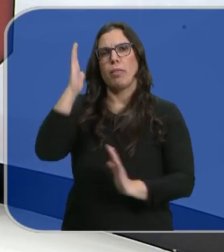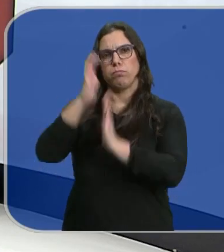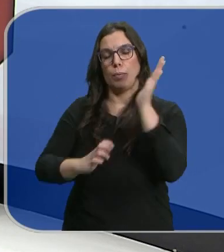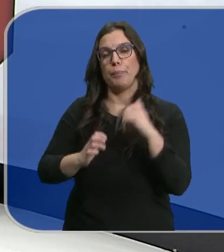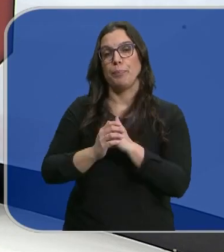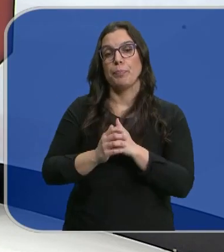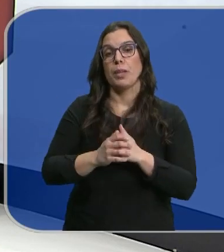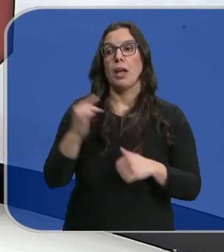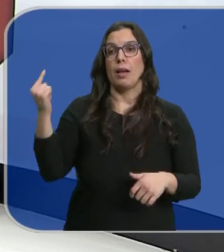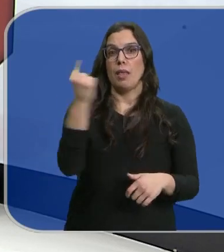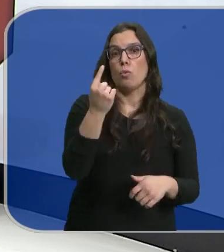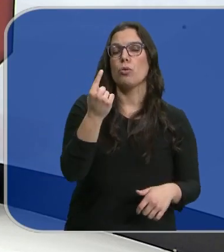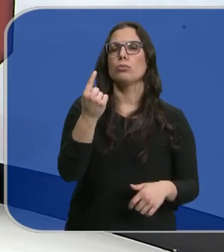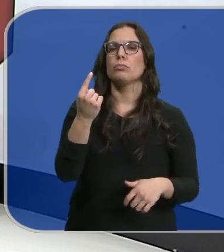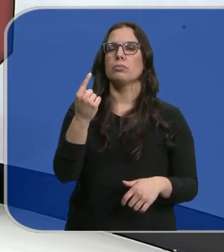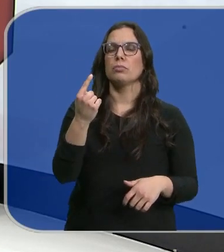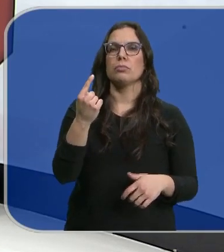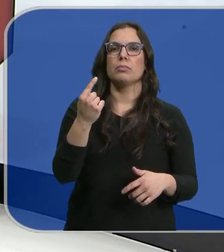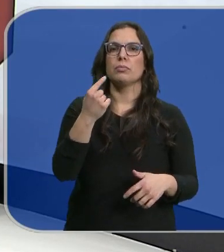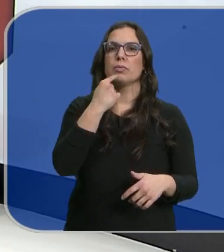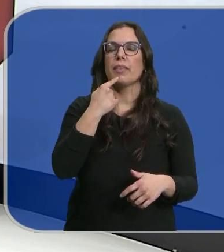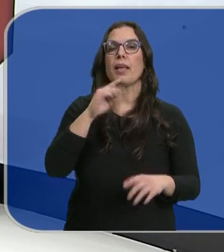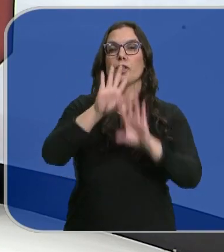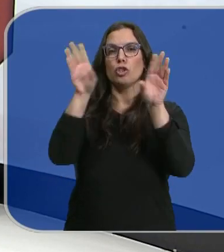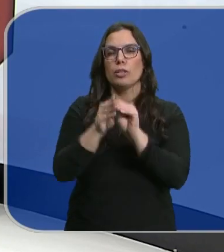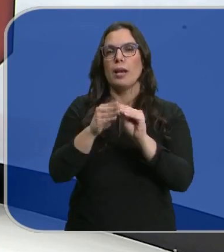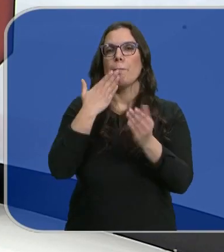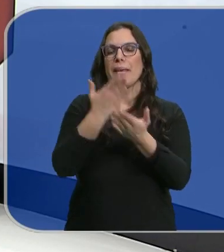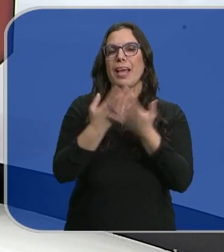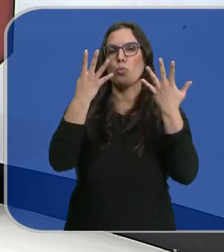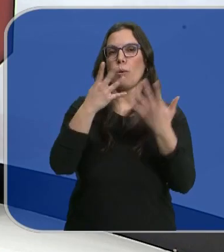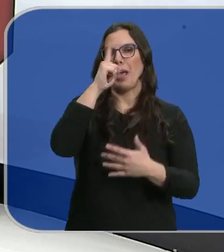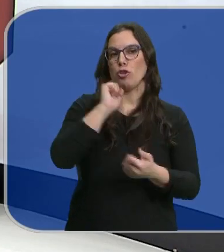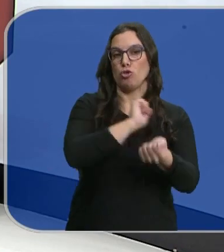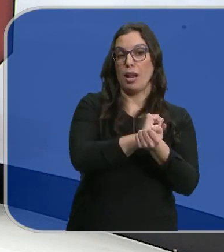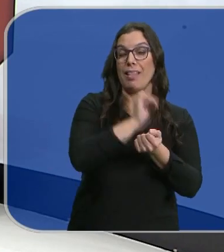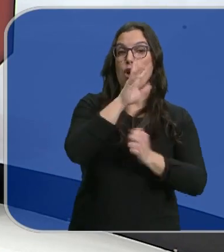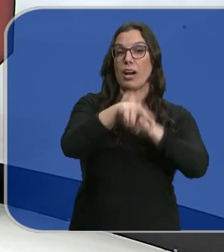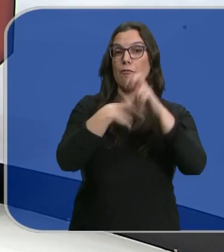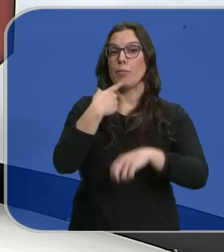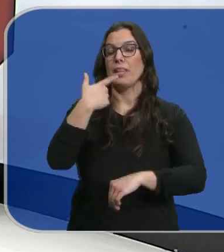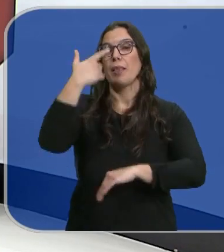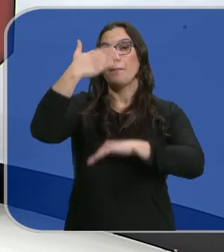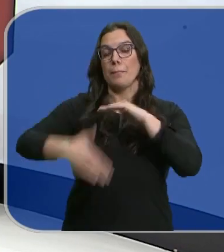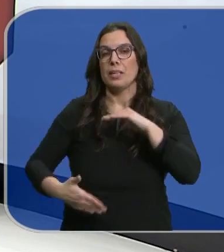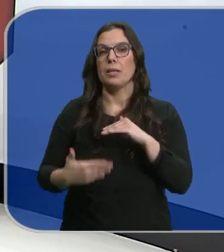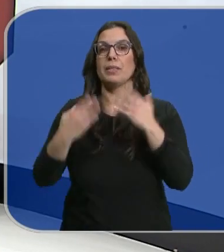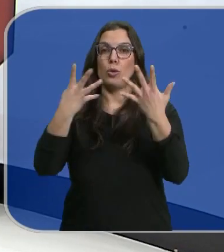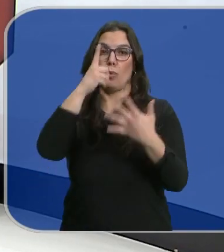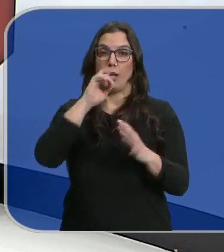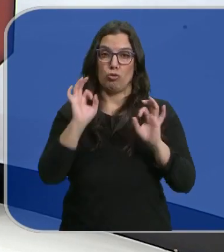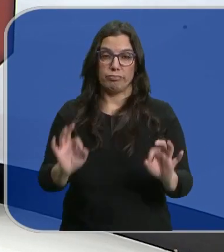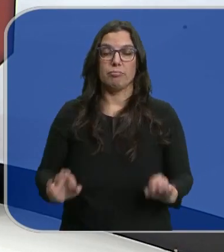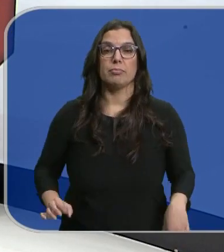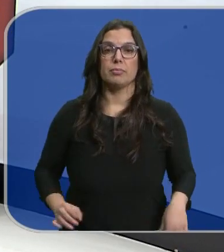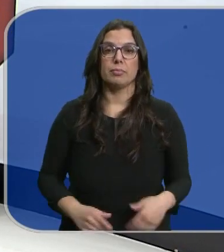petición actual de las partes para los acusados ascendía a más de 9 años de prisión y la reforma fija ahora hasta un tope de 9